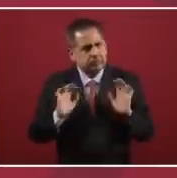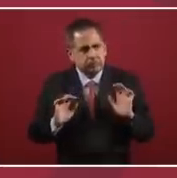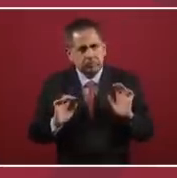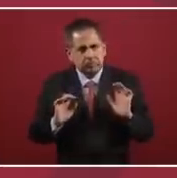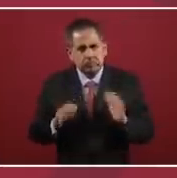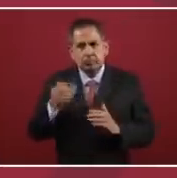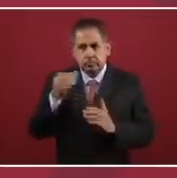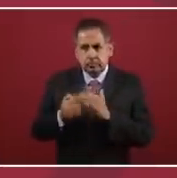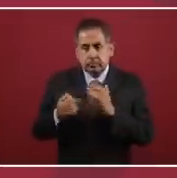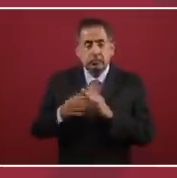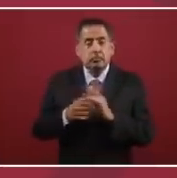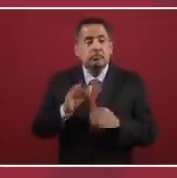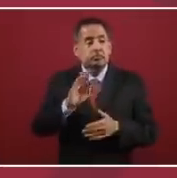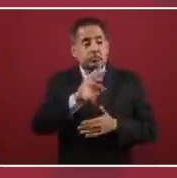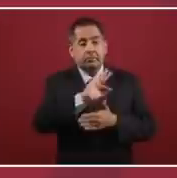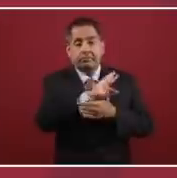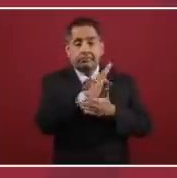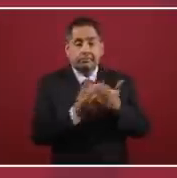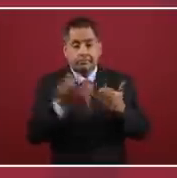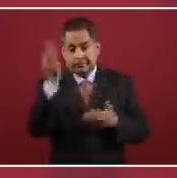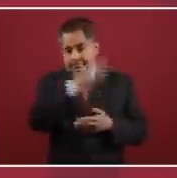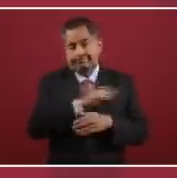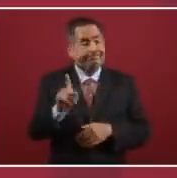los factureros, estos